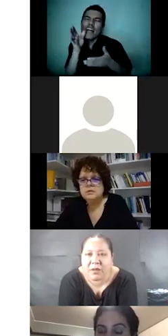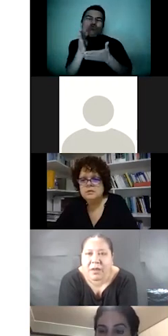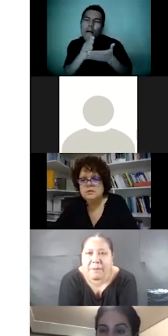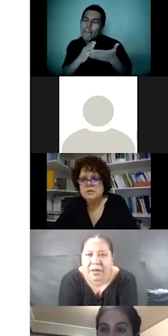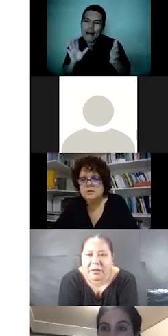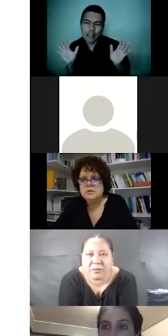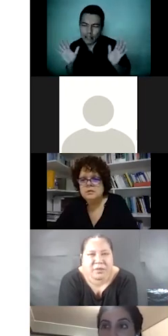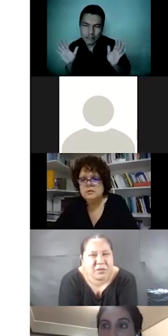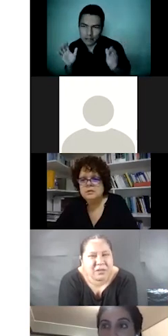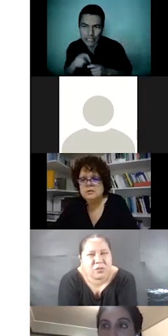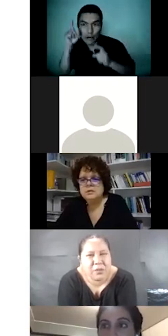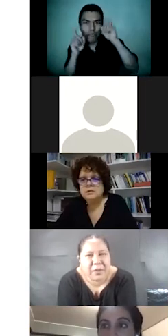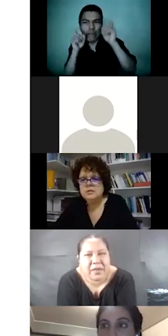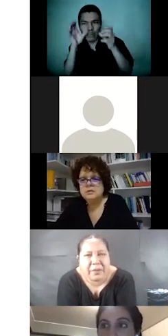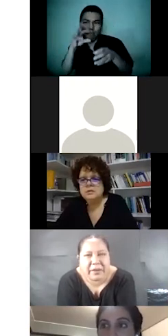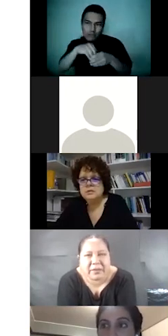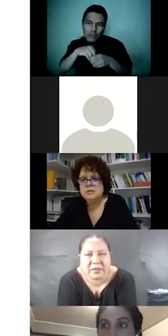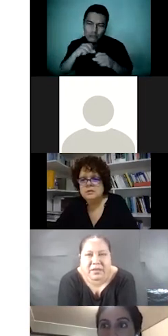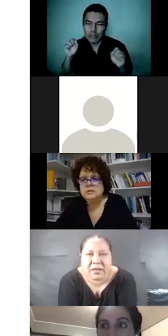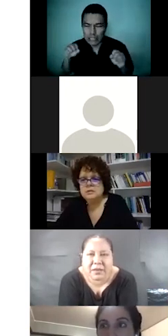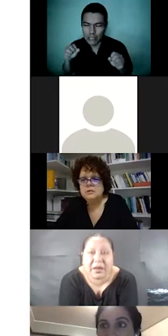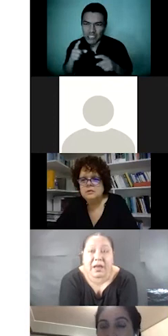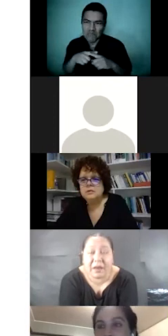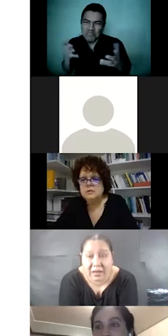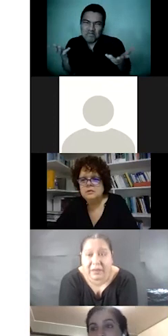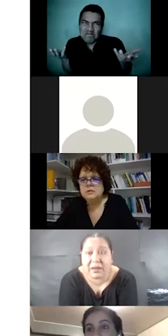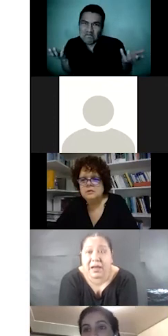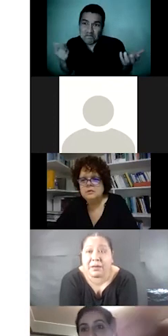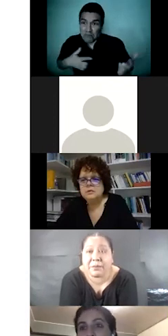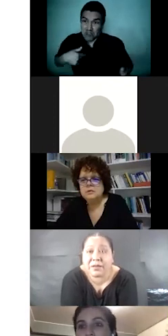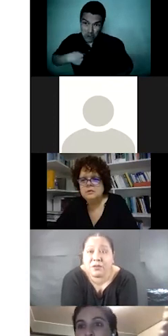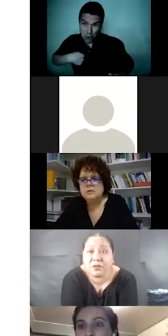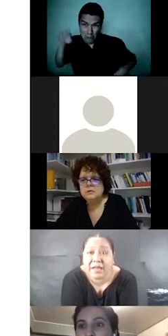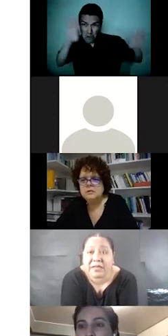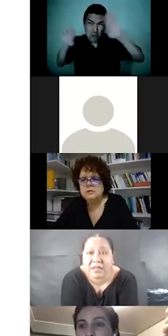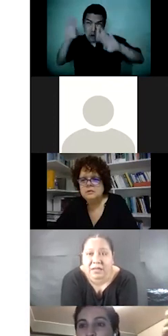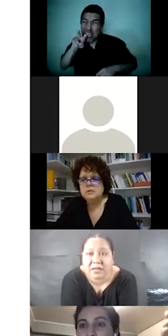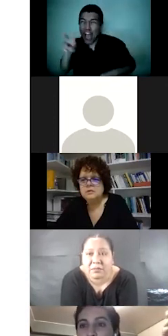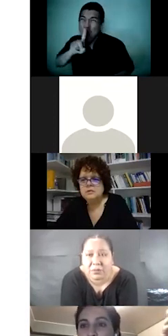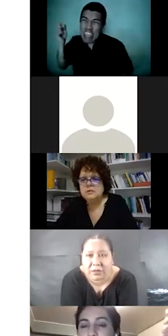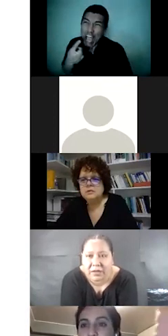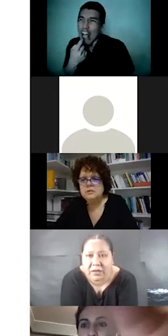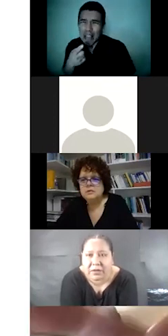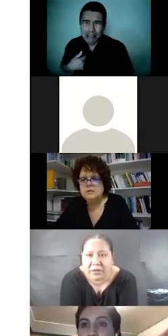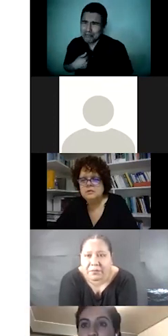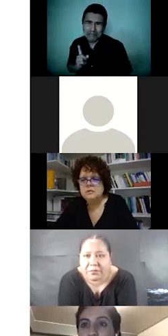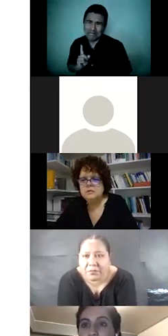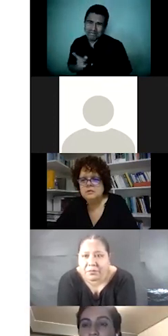idioma pleno, pero esta es una pequeña parte, sí, la expresión facial sí es